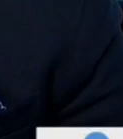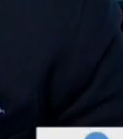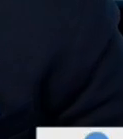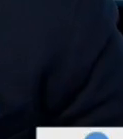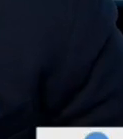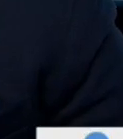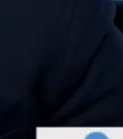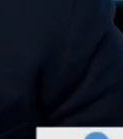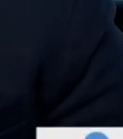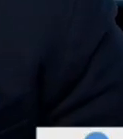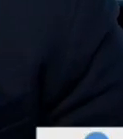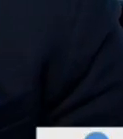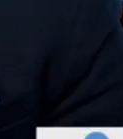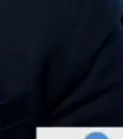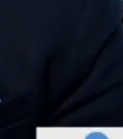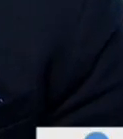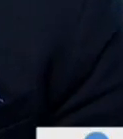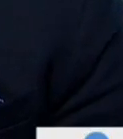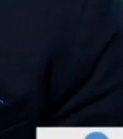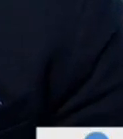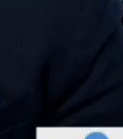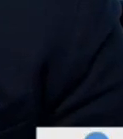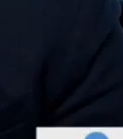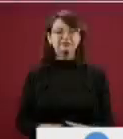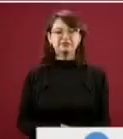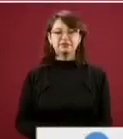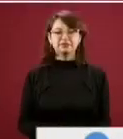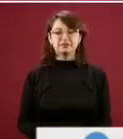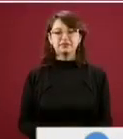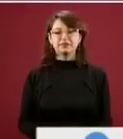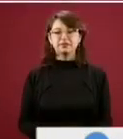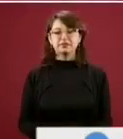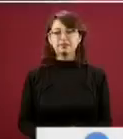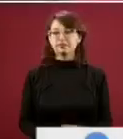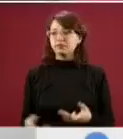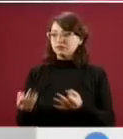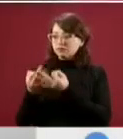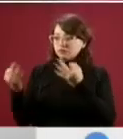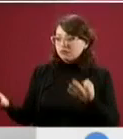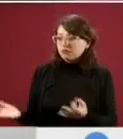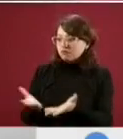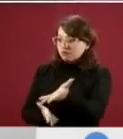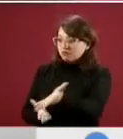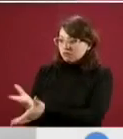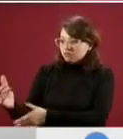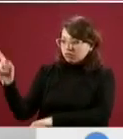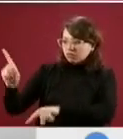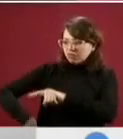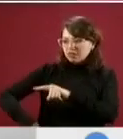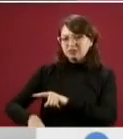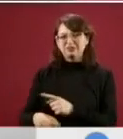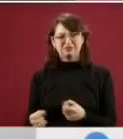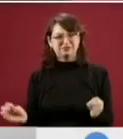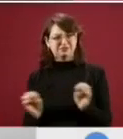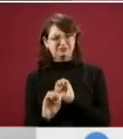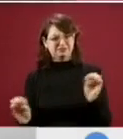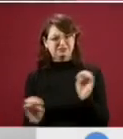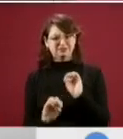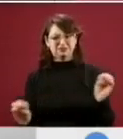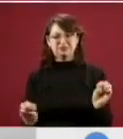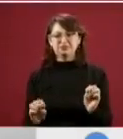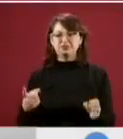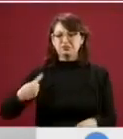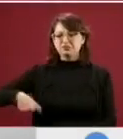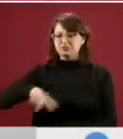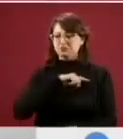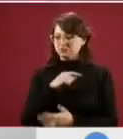López Obrador también habló sobre los señalamientos del EZLN de defender hasta con su vida las tierras indígenas que pudieran verse afectadas